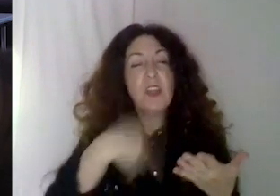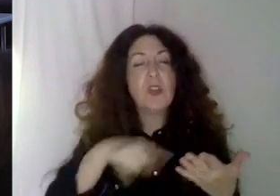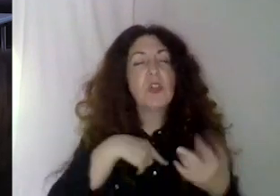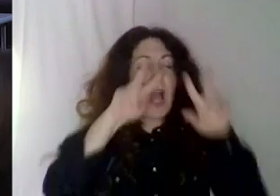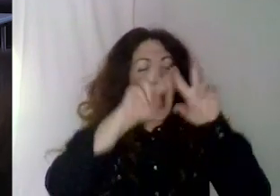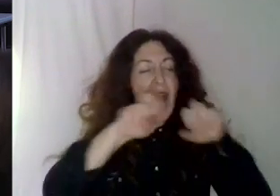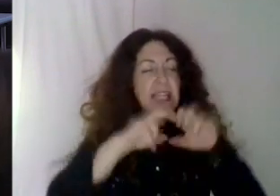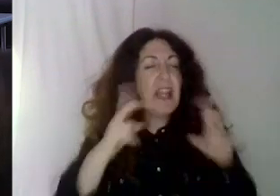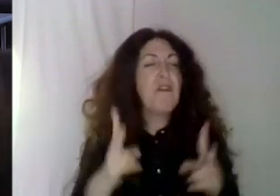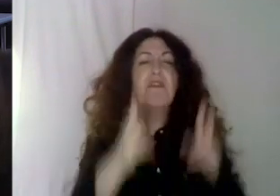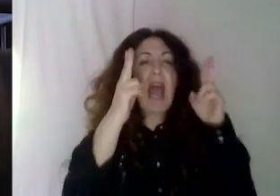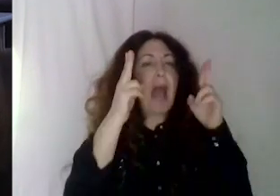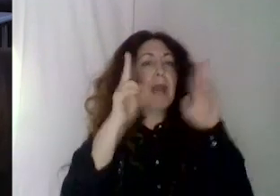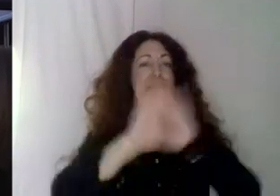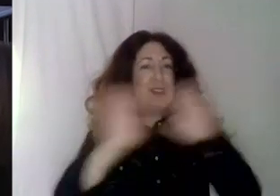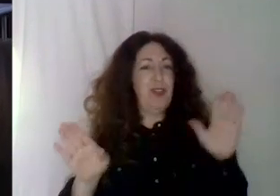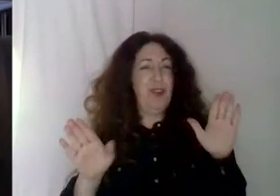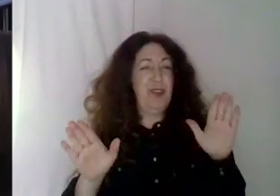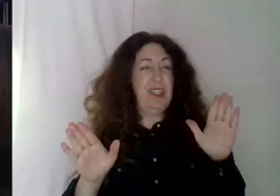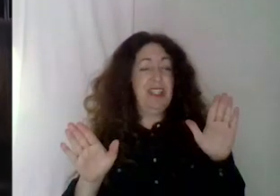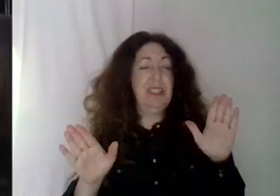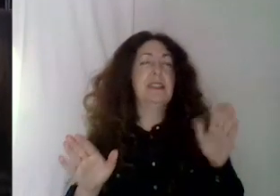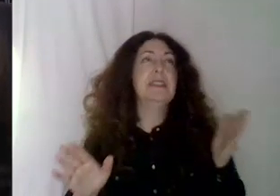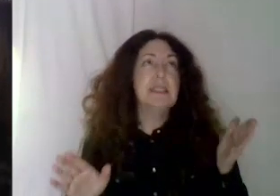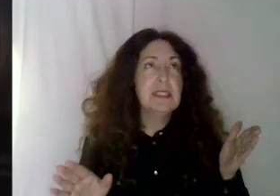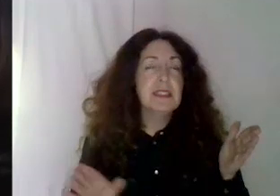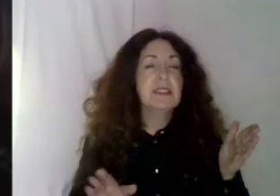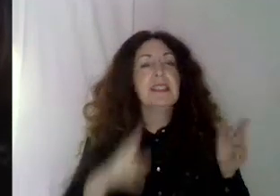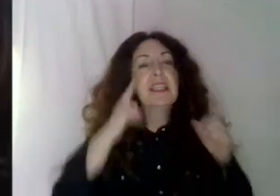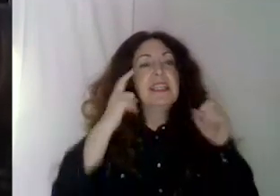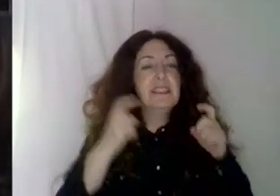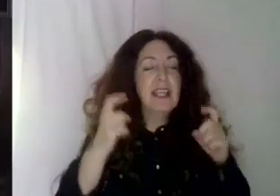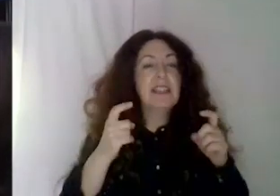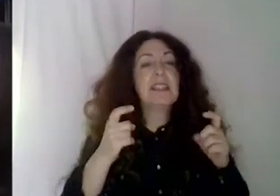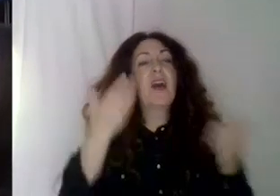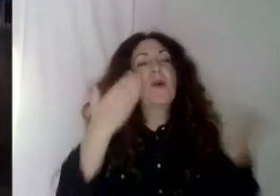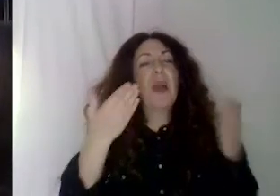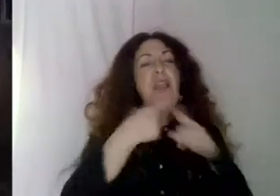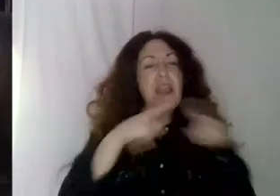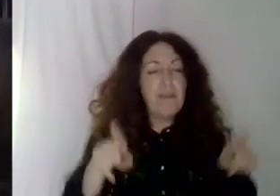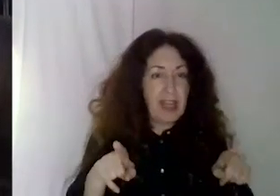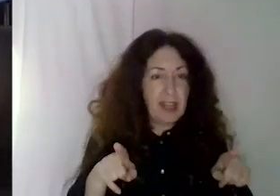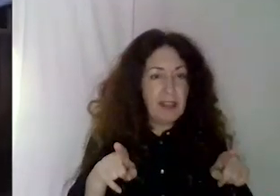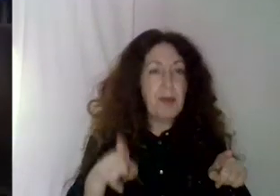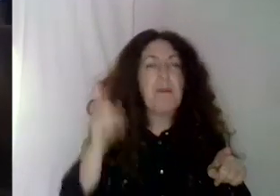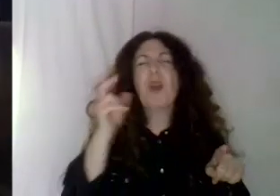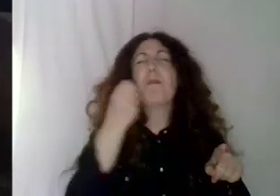tratamos de establecer las diferencias y no los elementos de conexión. Por ejemplo, ¿qué une Caravaggio,